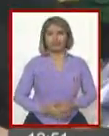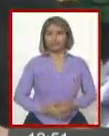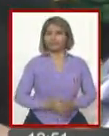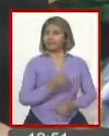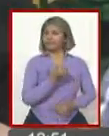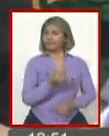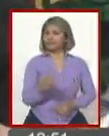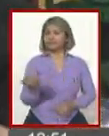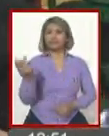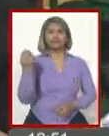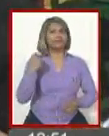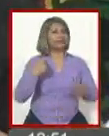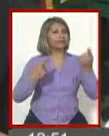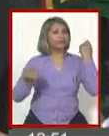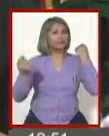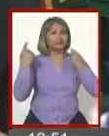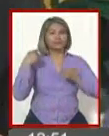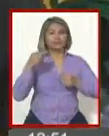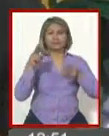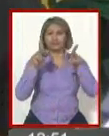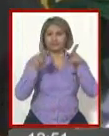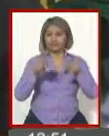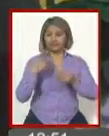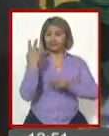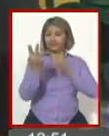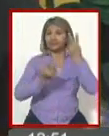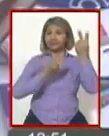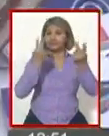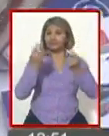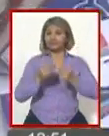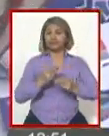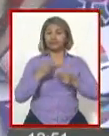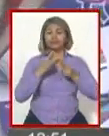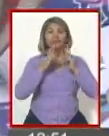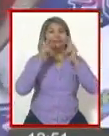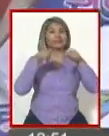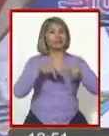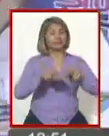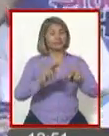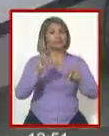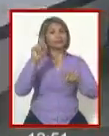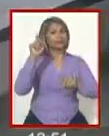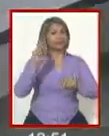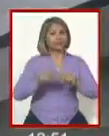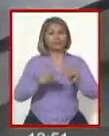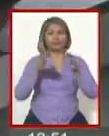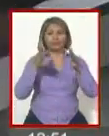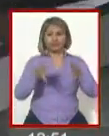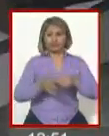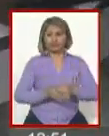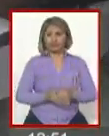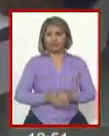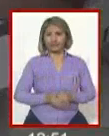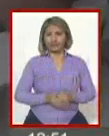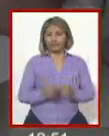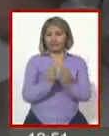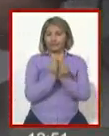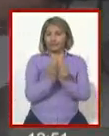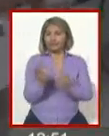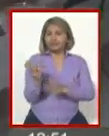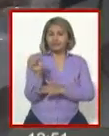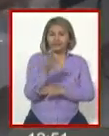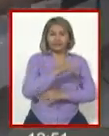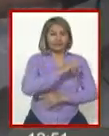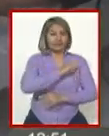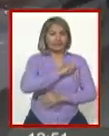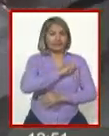al descuido de los visitantes de las cabañas. No pueden dejar el área sin avisar a la